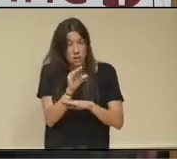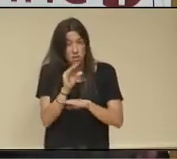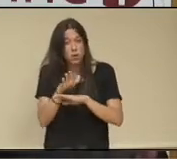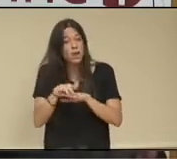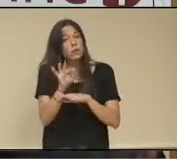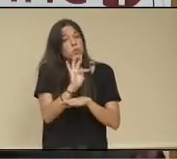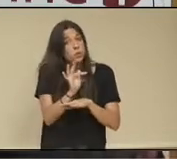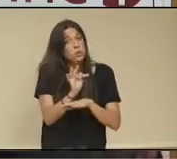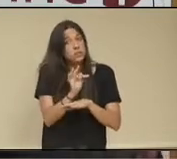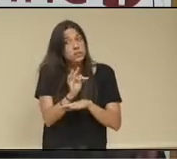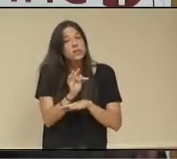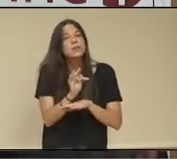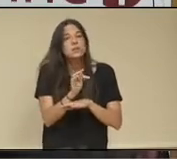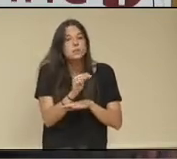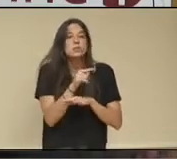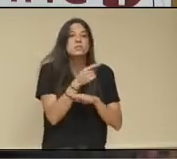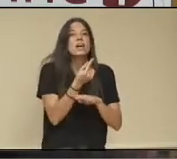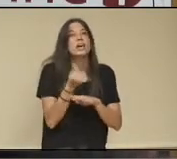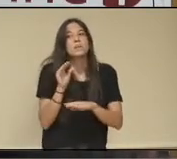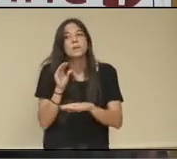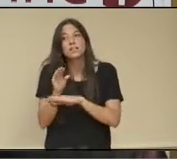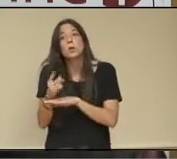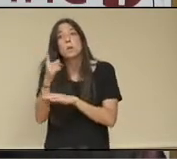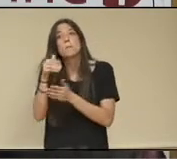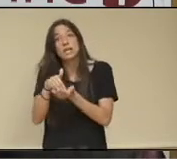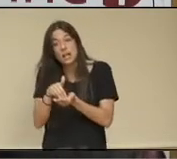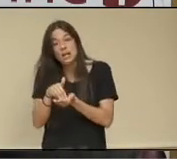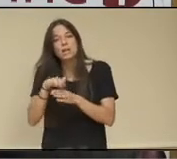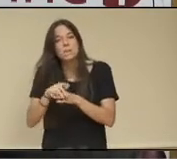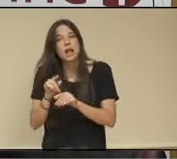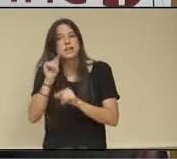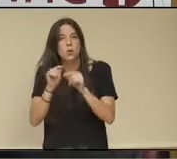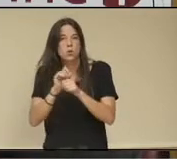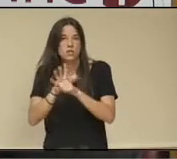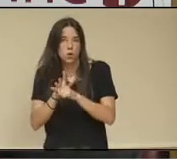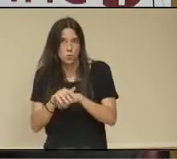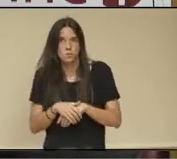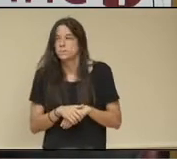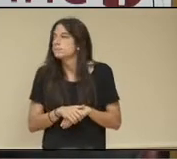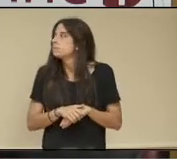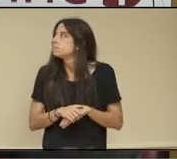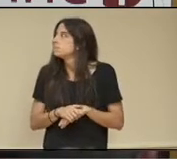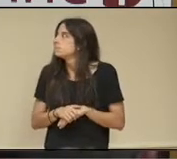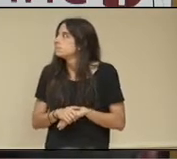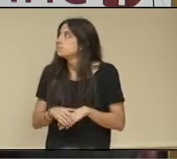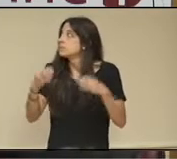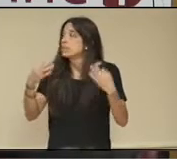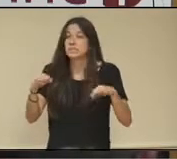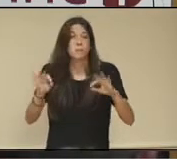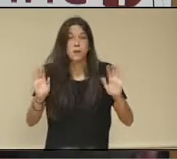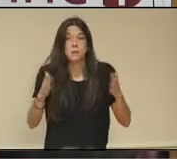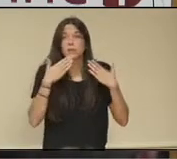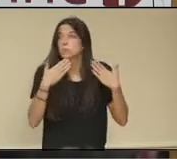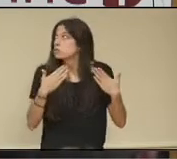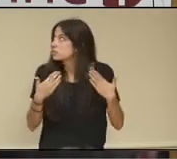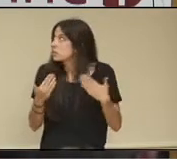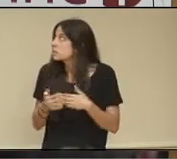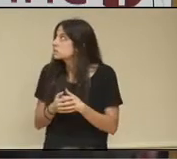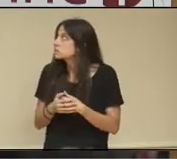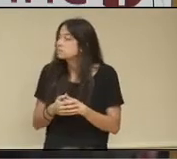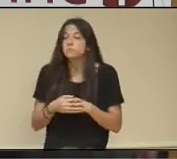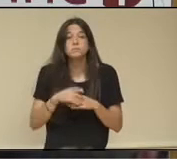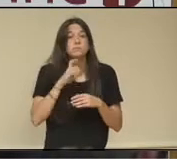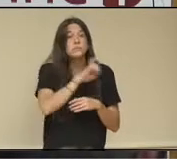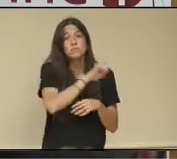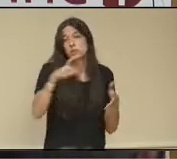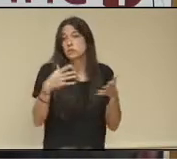ha invertido 1.000 en vacunas de COVID. O sea, cuando queremos, podemos. Simplemente dar las gracias a todas las fundaciones